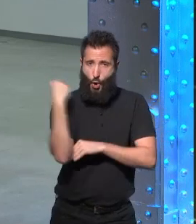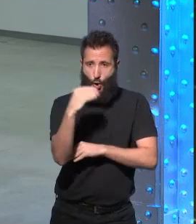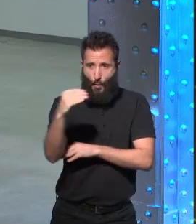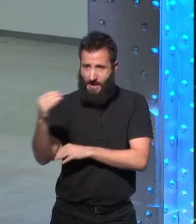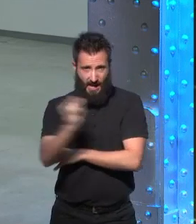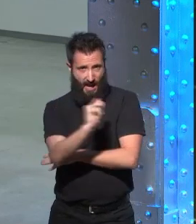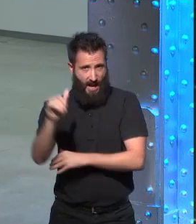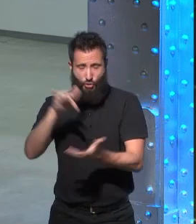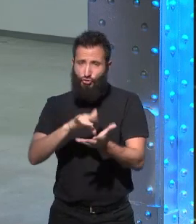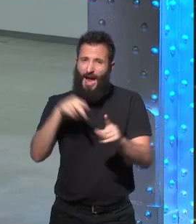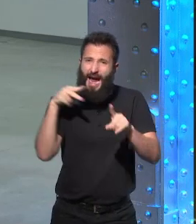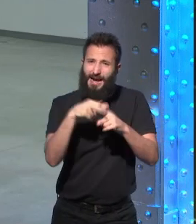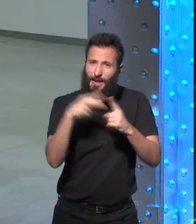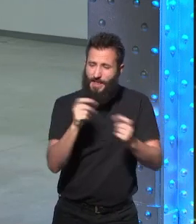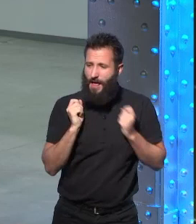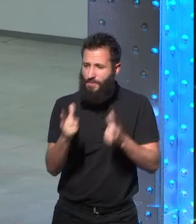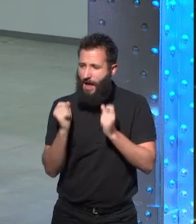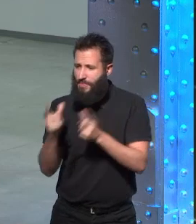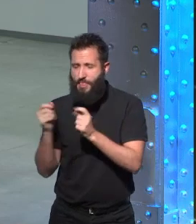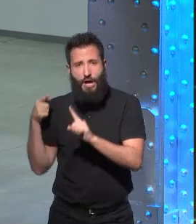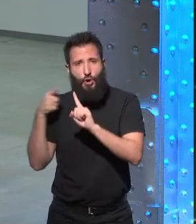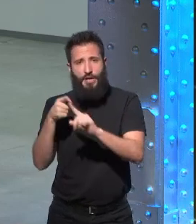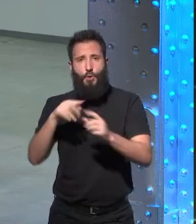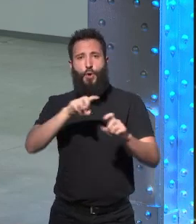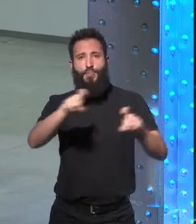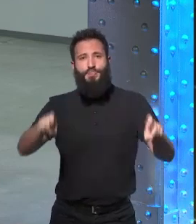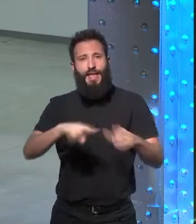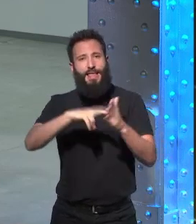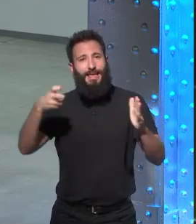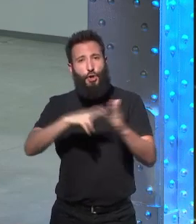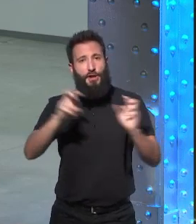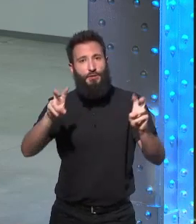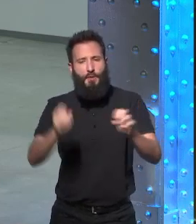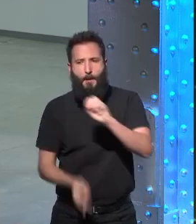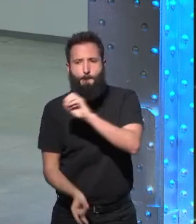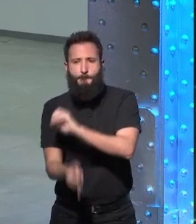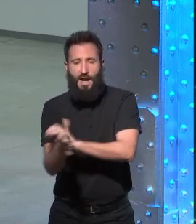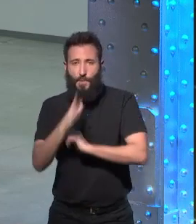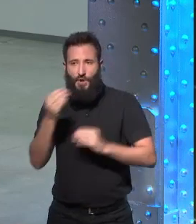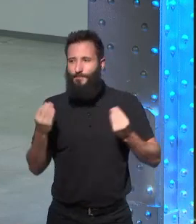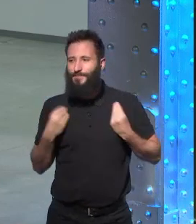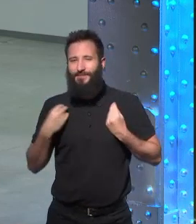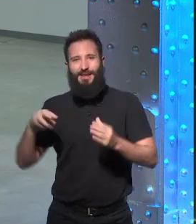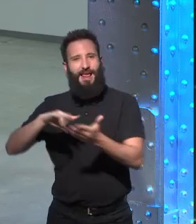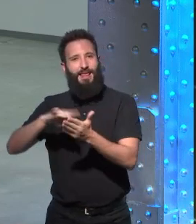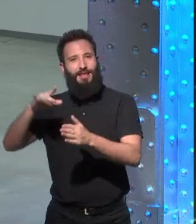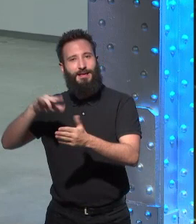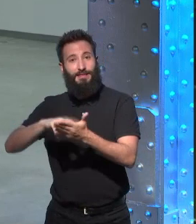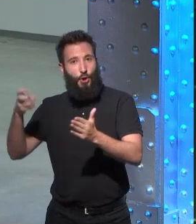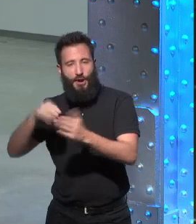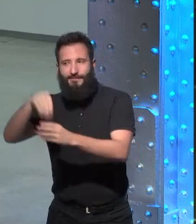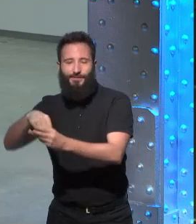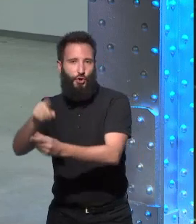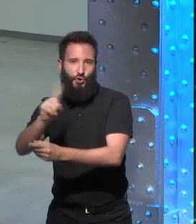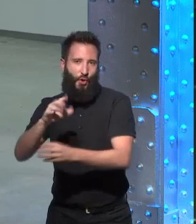las herramientas para desarrollar tecnología, más que para vivir en ella, que ellos ya viven, ¿no? Ese será el gran reto